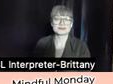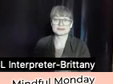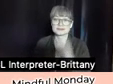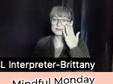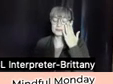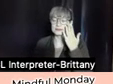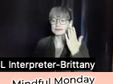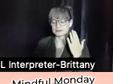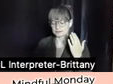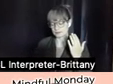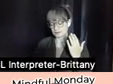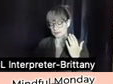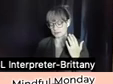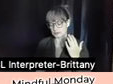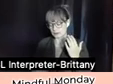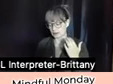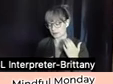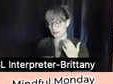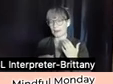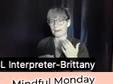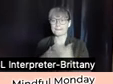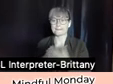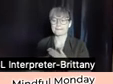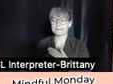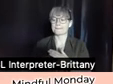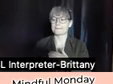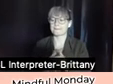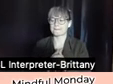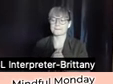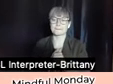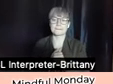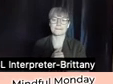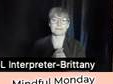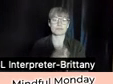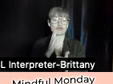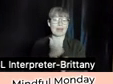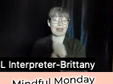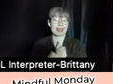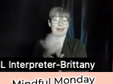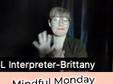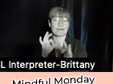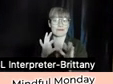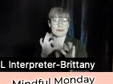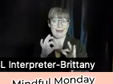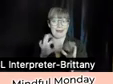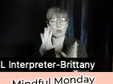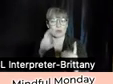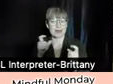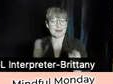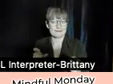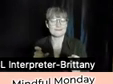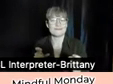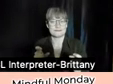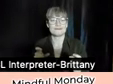Ojalá que hayan aprendido buenas estrategias. Nos encantarían sus aportaciones y